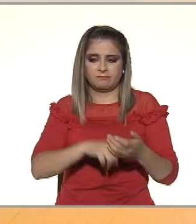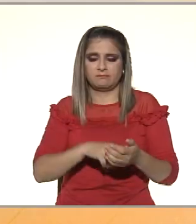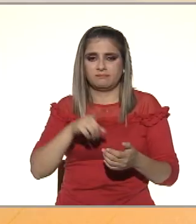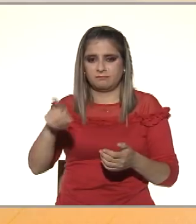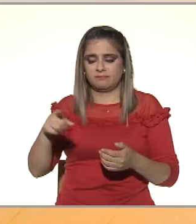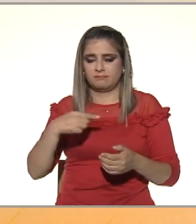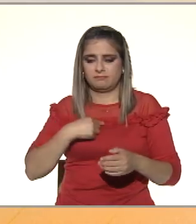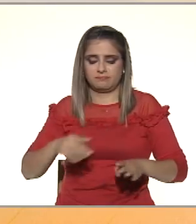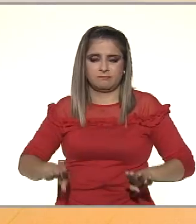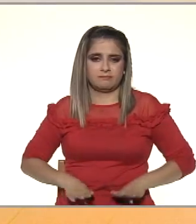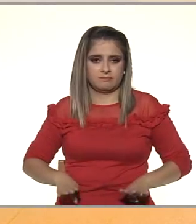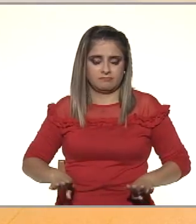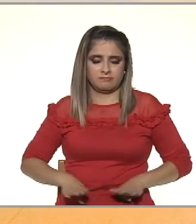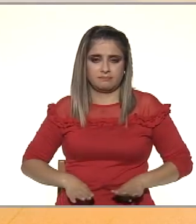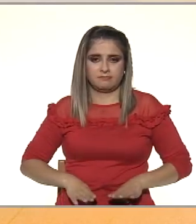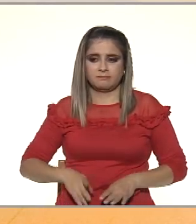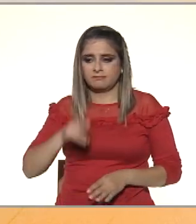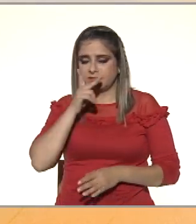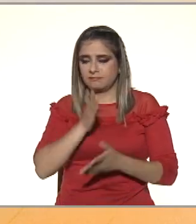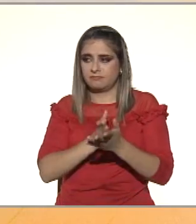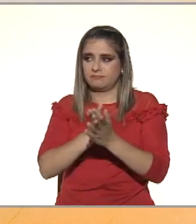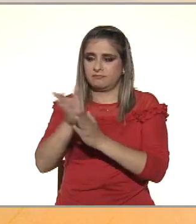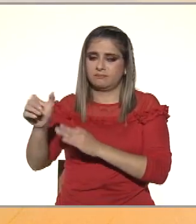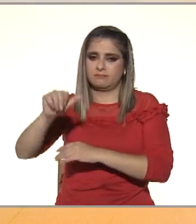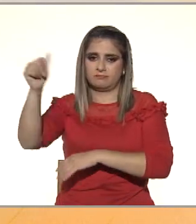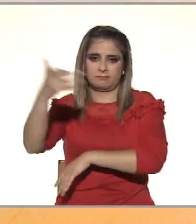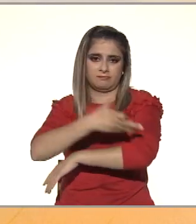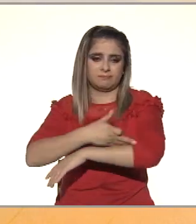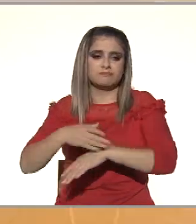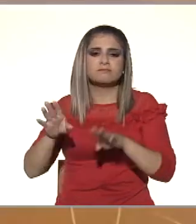del comportamiento de mi padre.